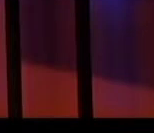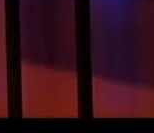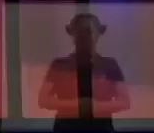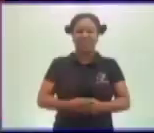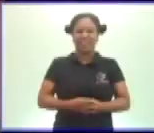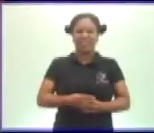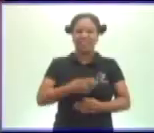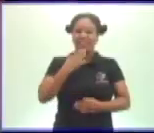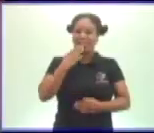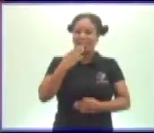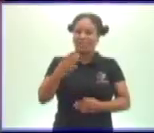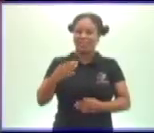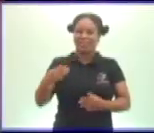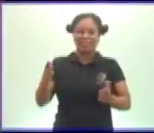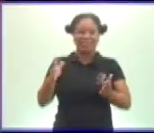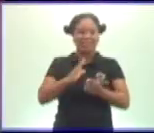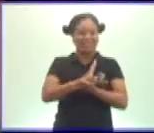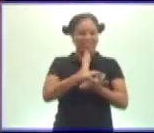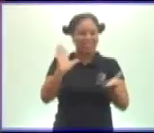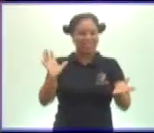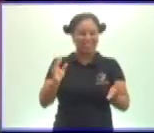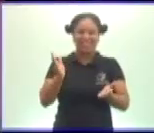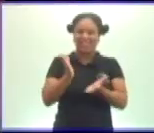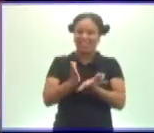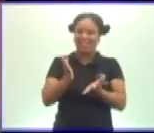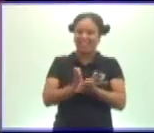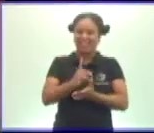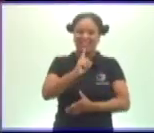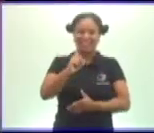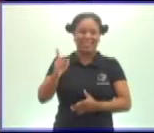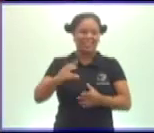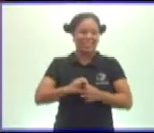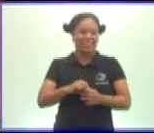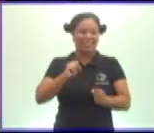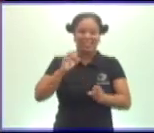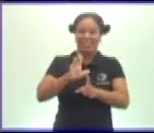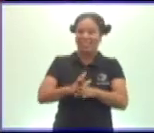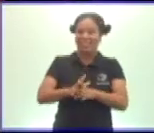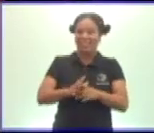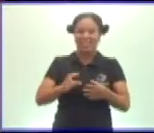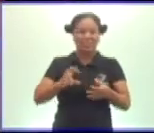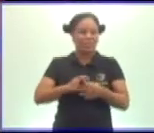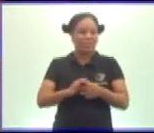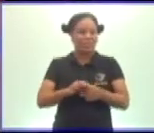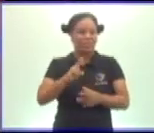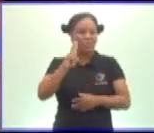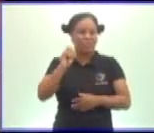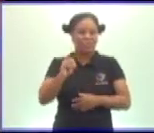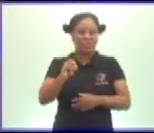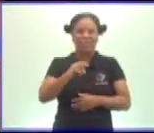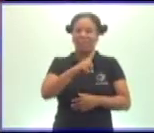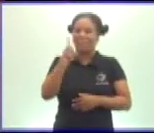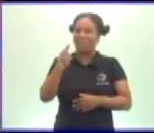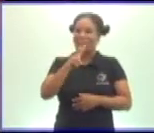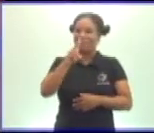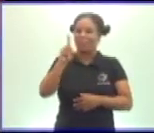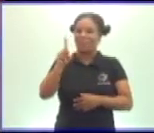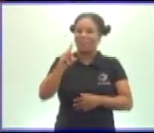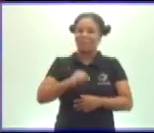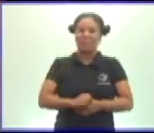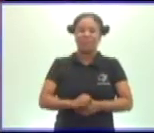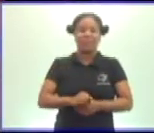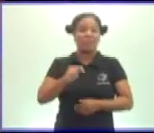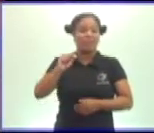Buenos días, estudiantes de 11º grado. Hoy reiniciamos el curso 2020-2021. En este caso vamos